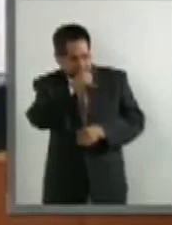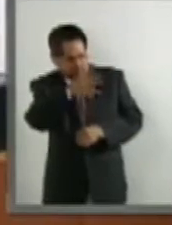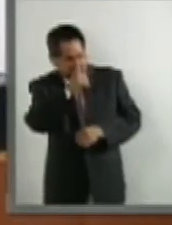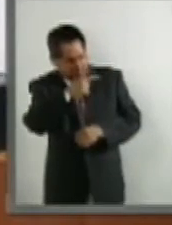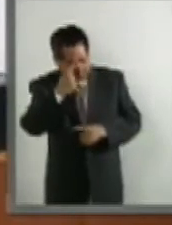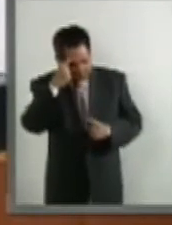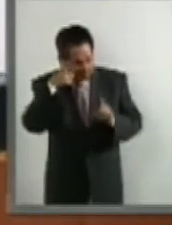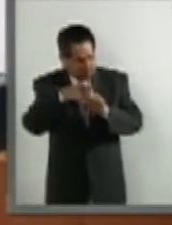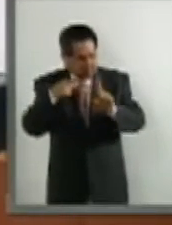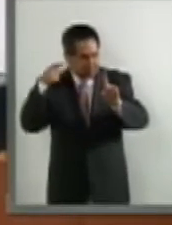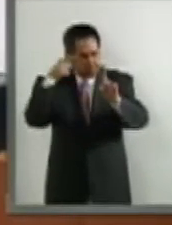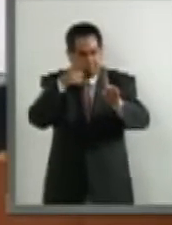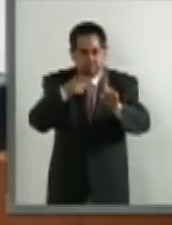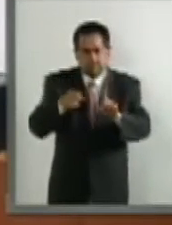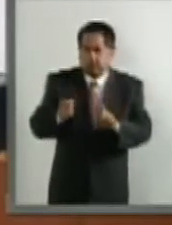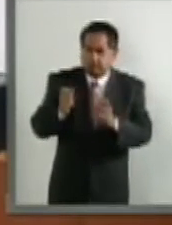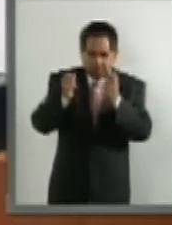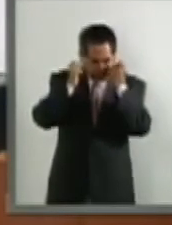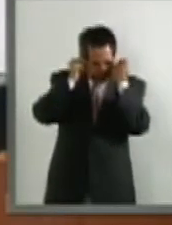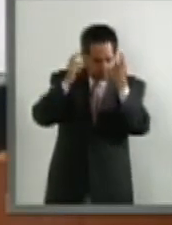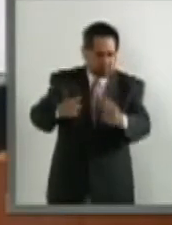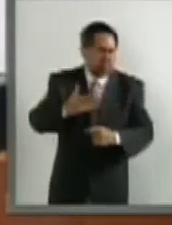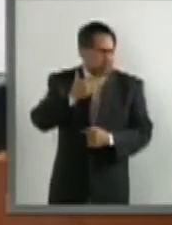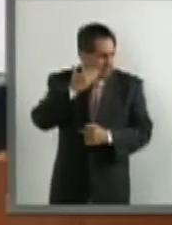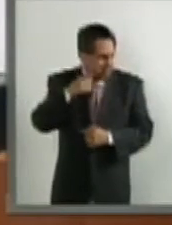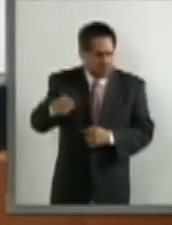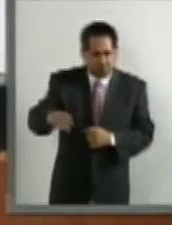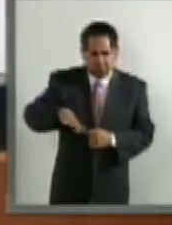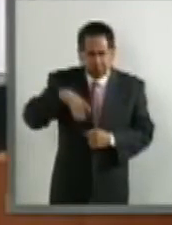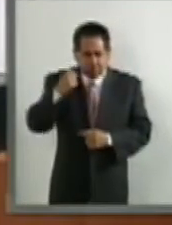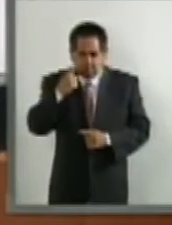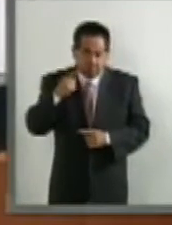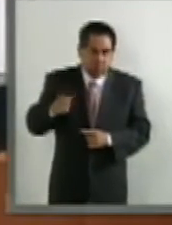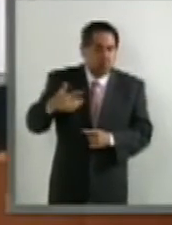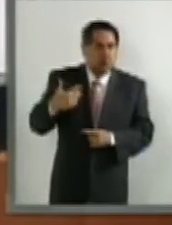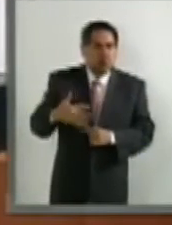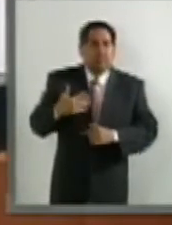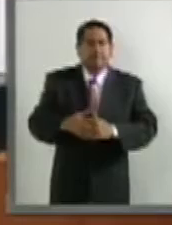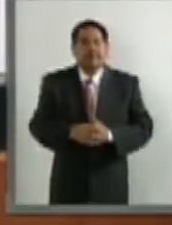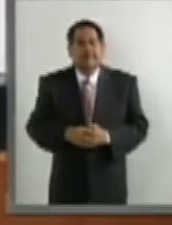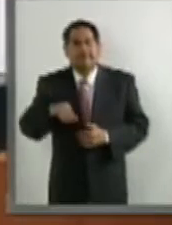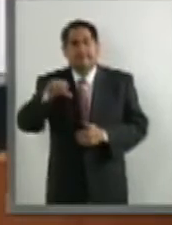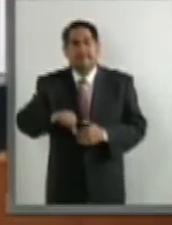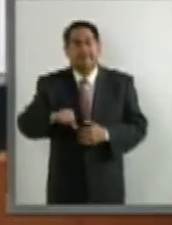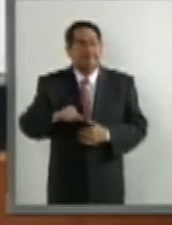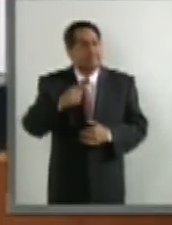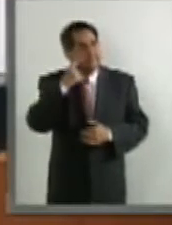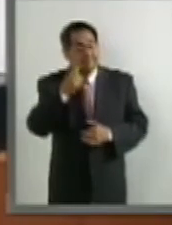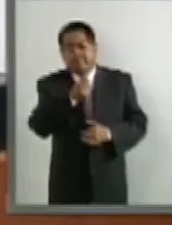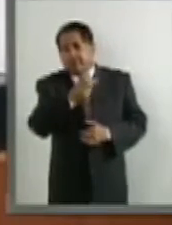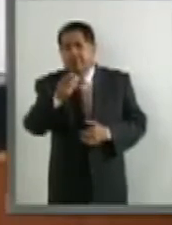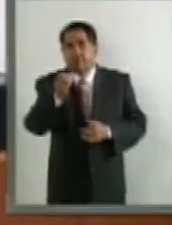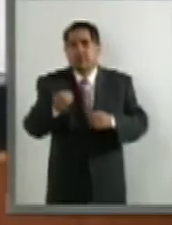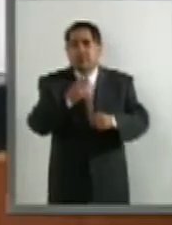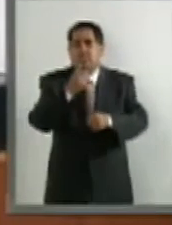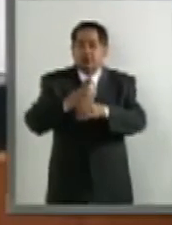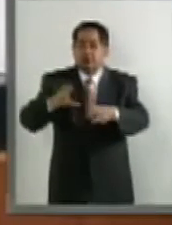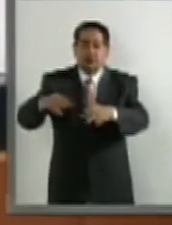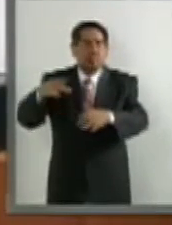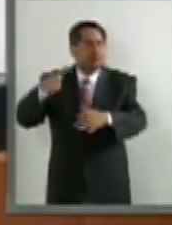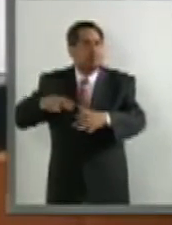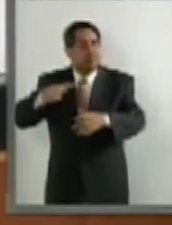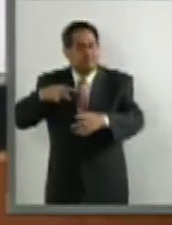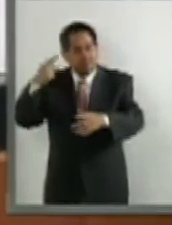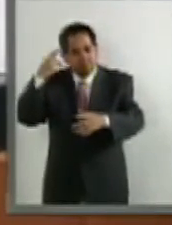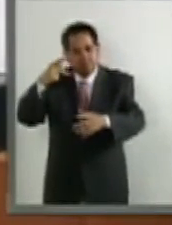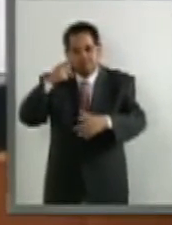causa. Y eso es algo importante. Aquí se perdieron la oportunidad los poblanos de